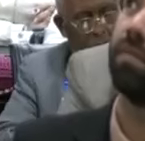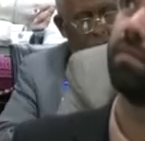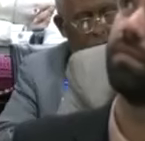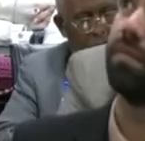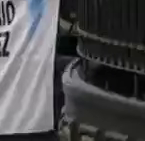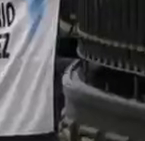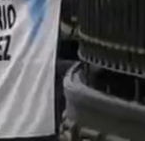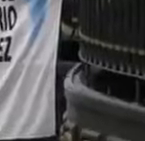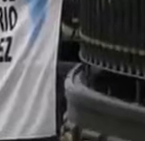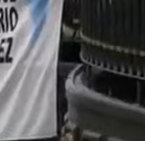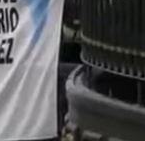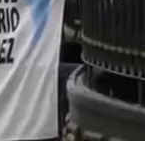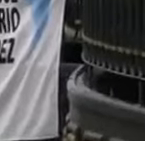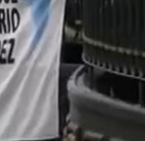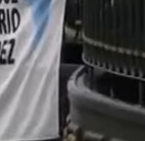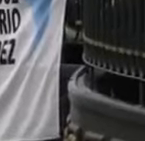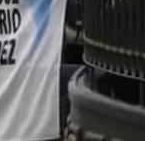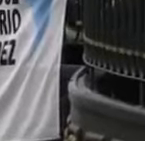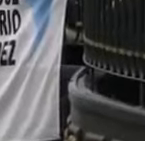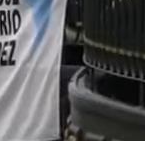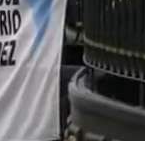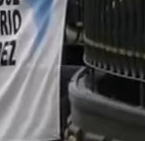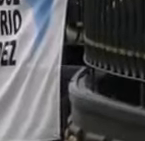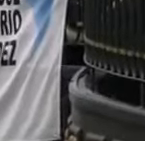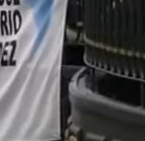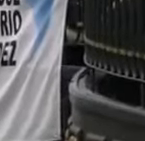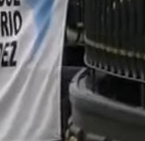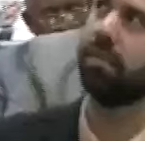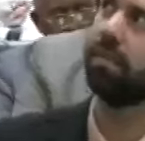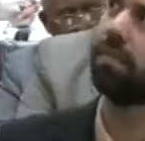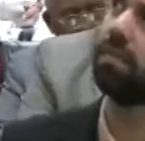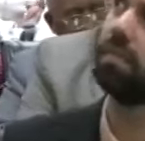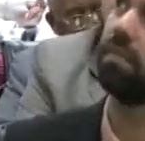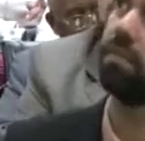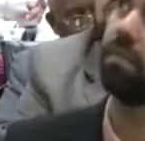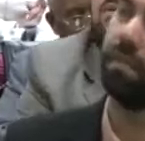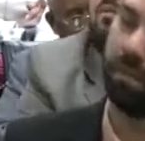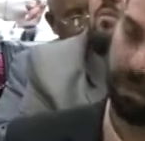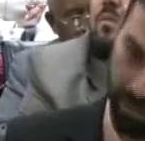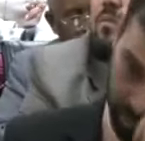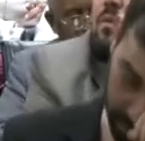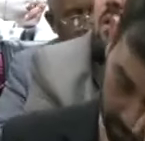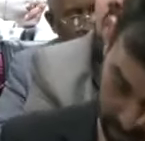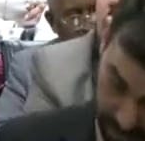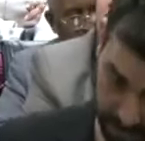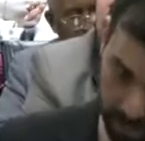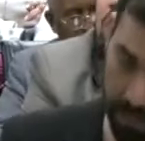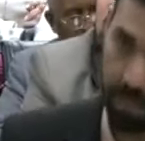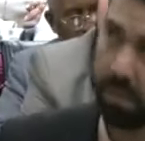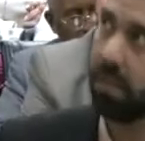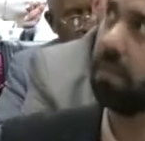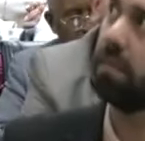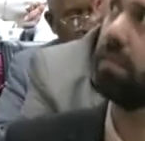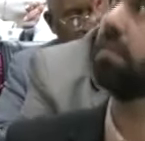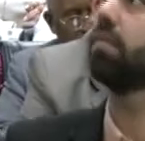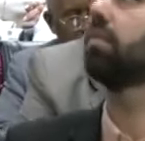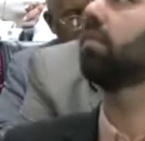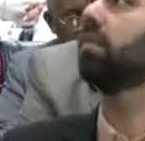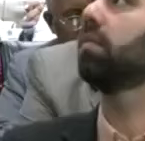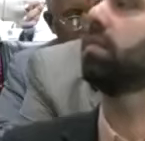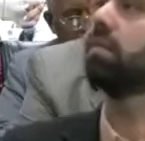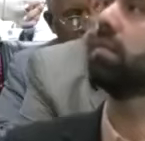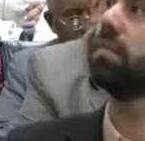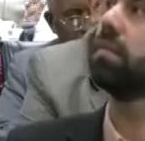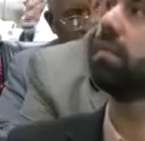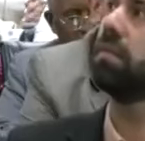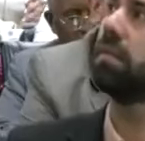estado a lo largo de 3 años trabajando sin descanso para llevar a feliz